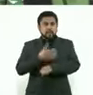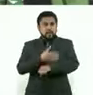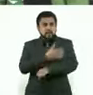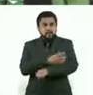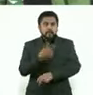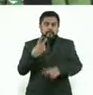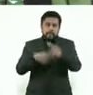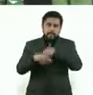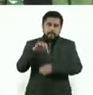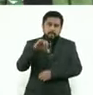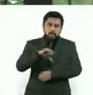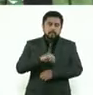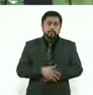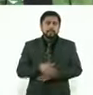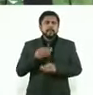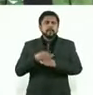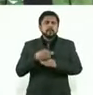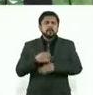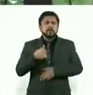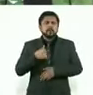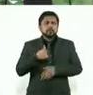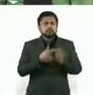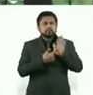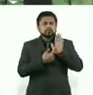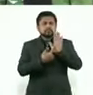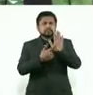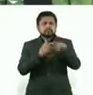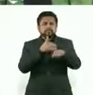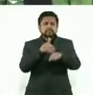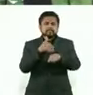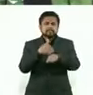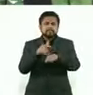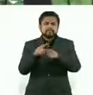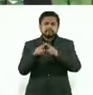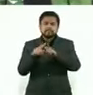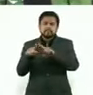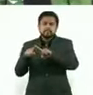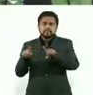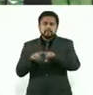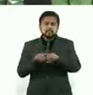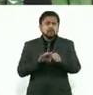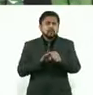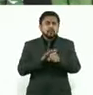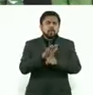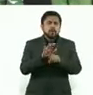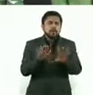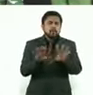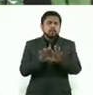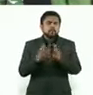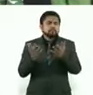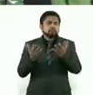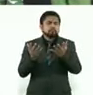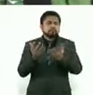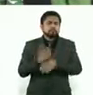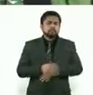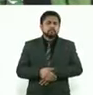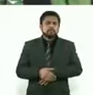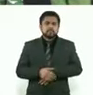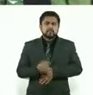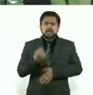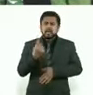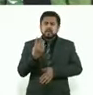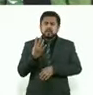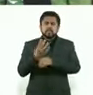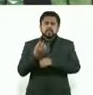este momento, y a continuación les voy a dar las cifras tanto de la intervención que se inició hace algunas